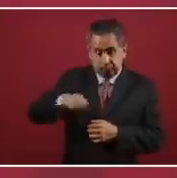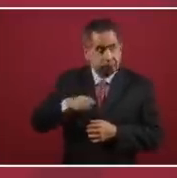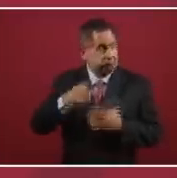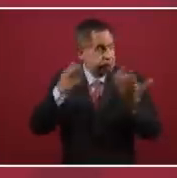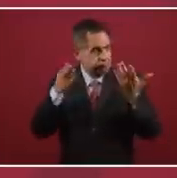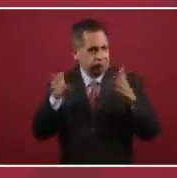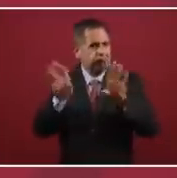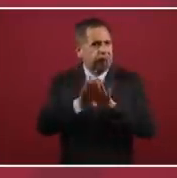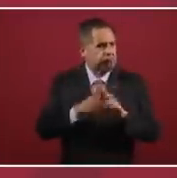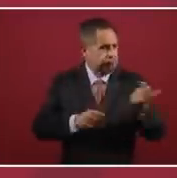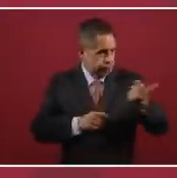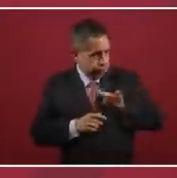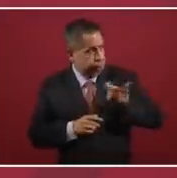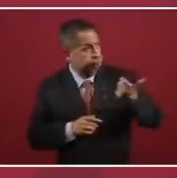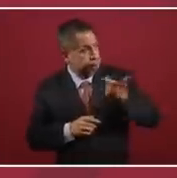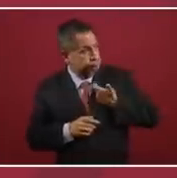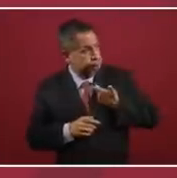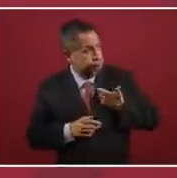dinero